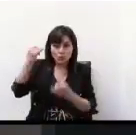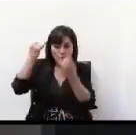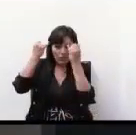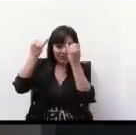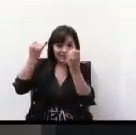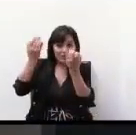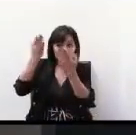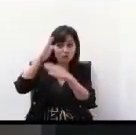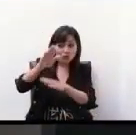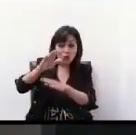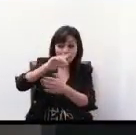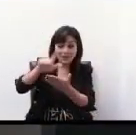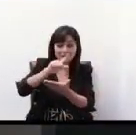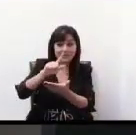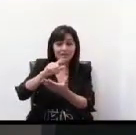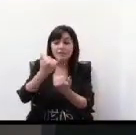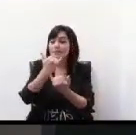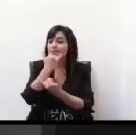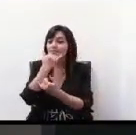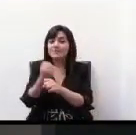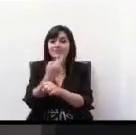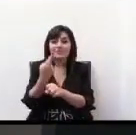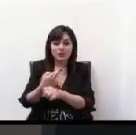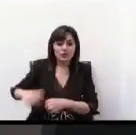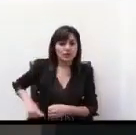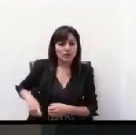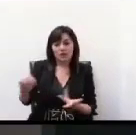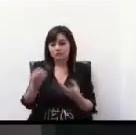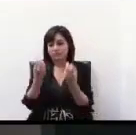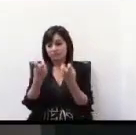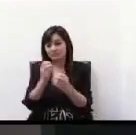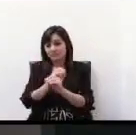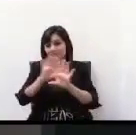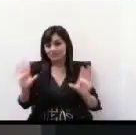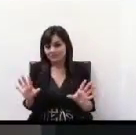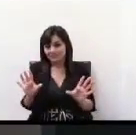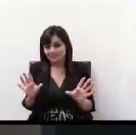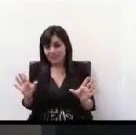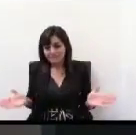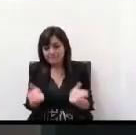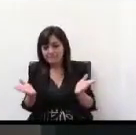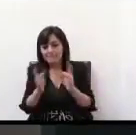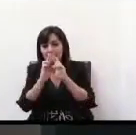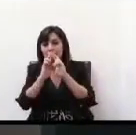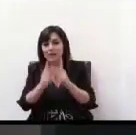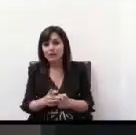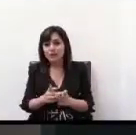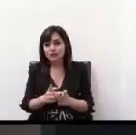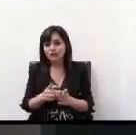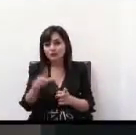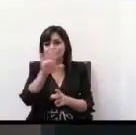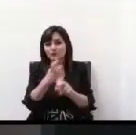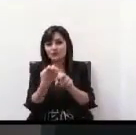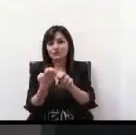Gobernación ha sido clara: el impulso a la gobernabilidad, el fortalecimiento del Estado de Derecho,